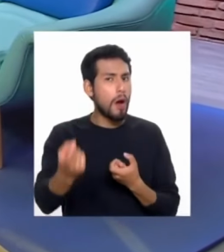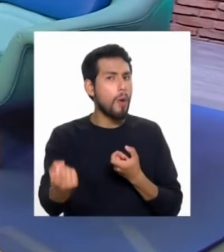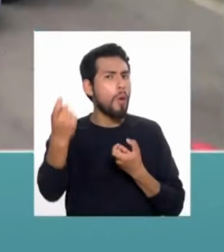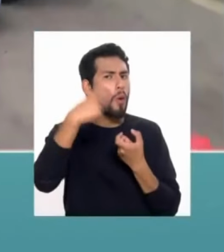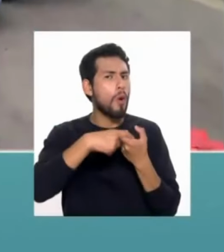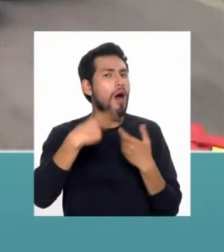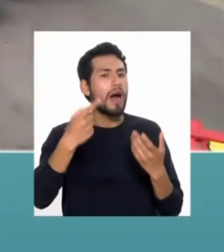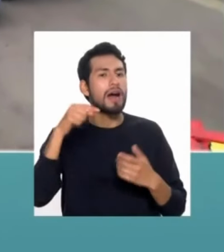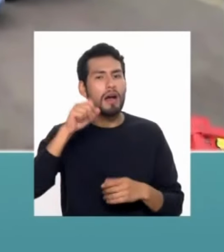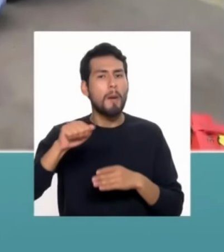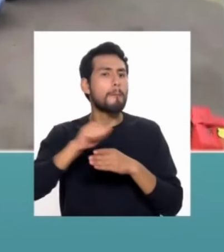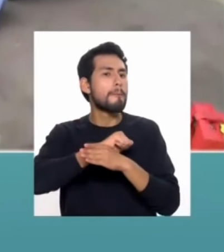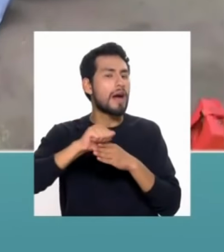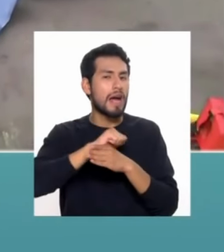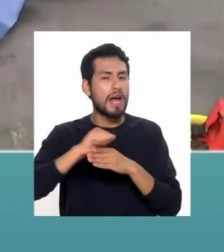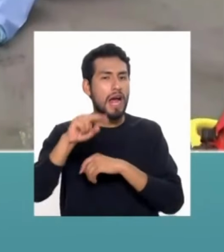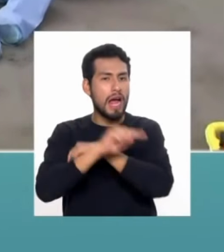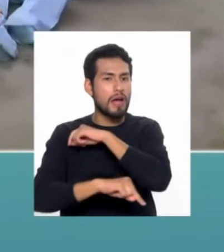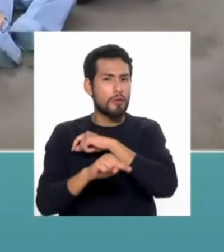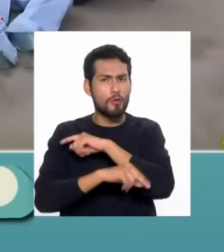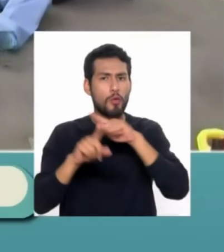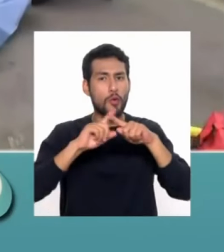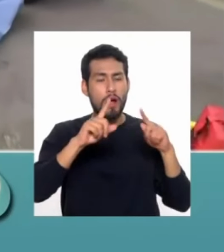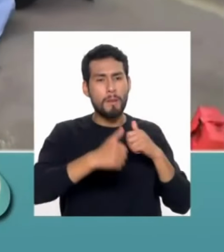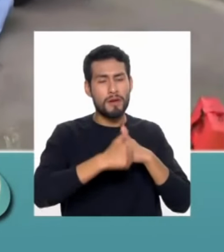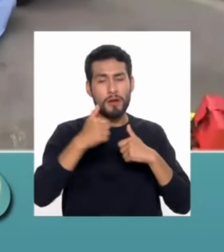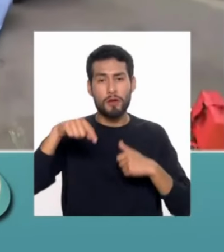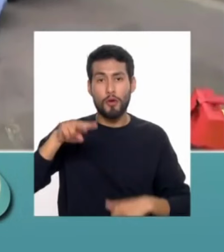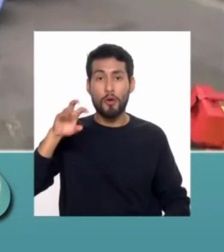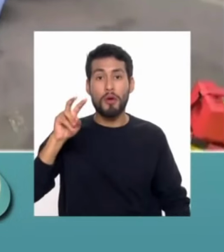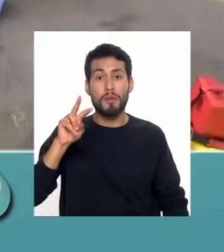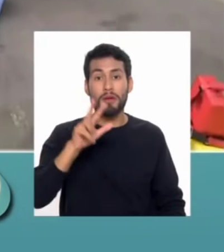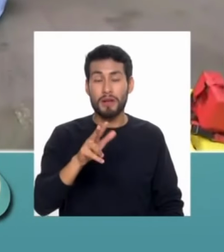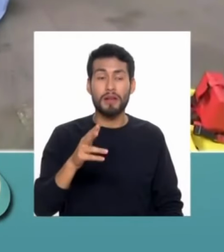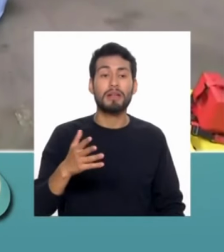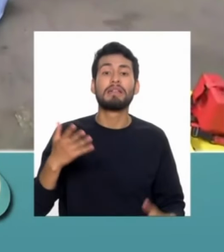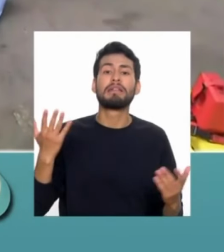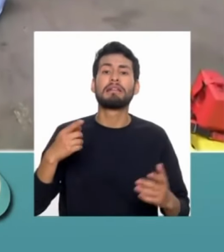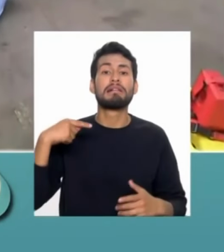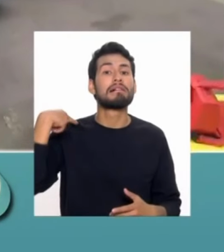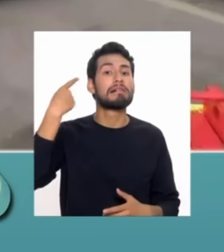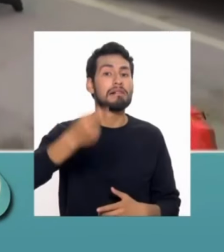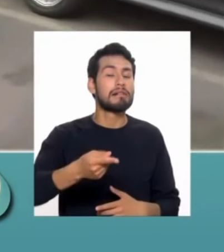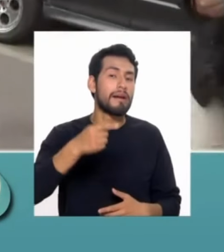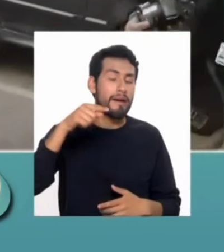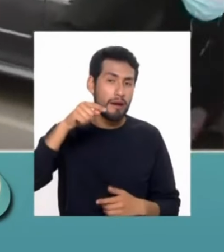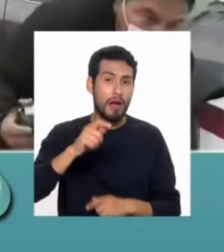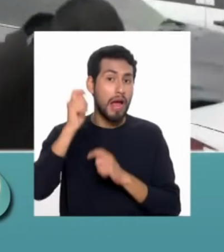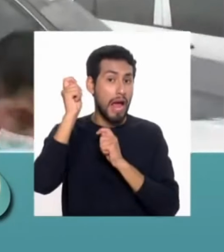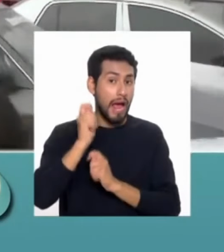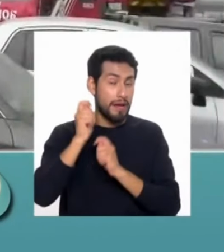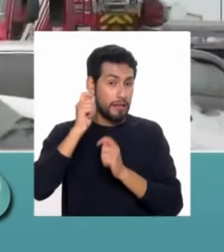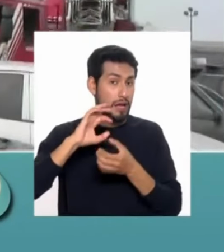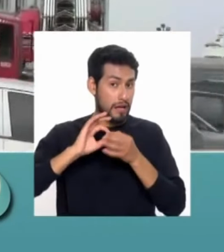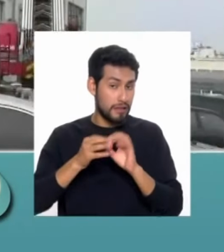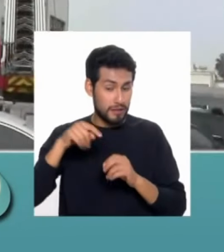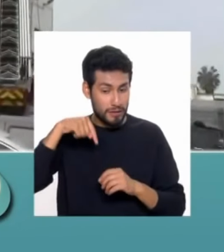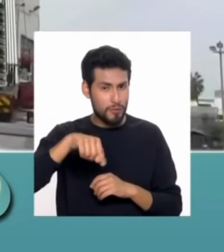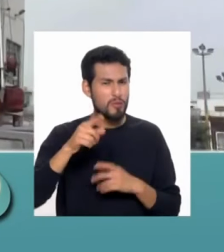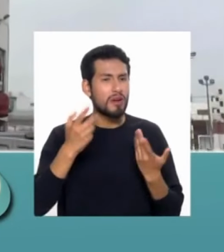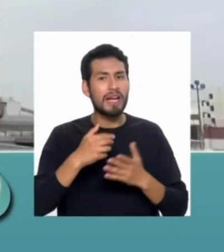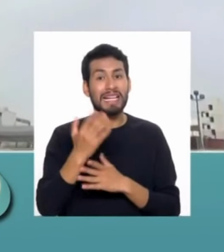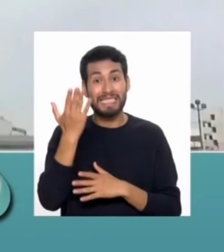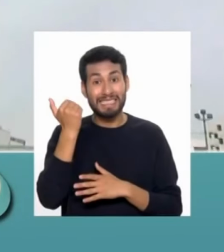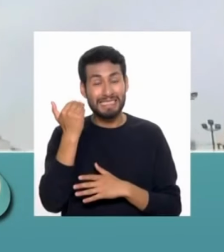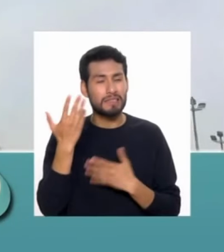parte del Simulacro Nacional Multipeligro 2023 que se realiza este mes de agosto, específicamente el día